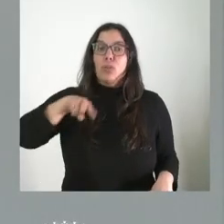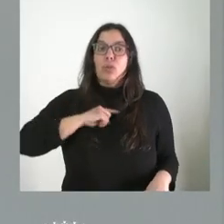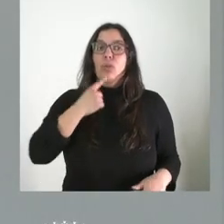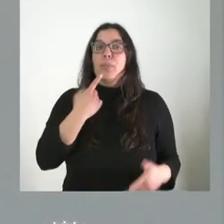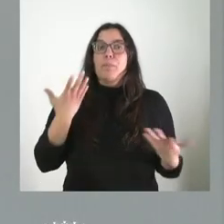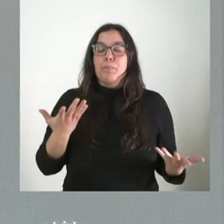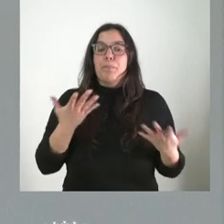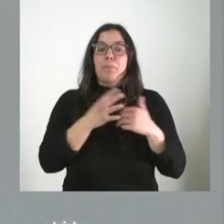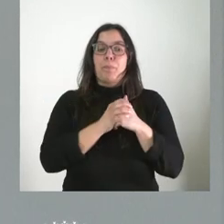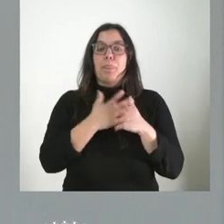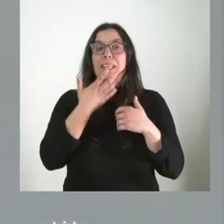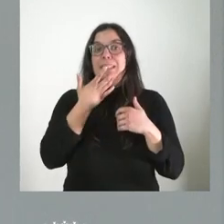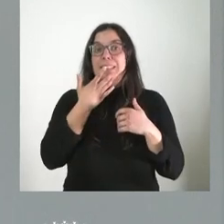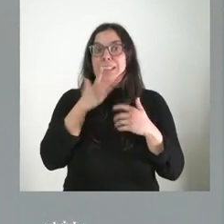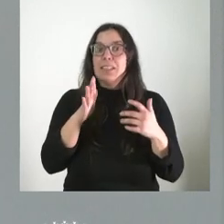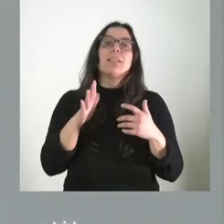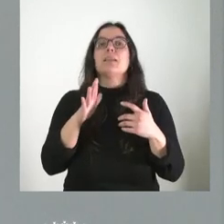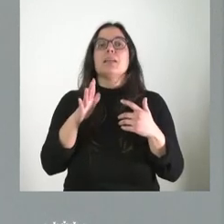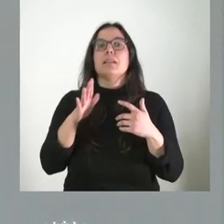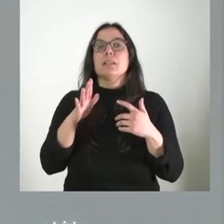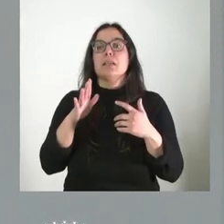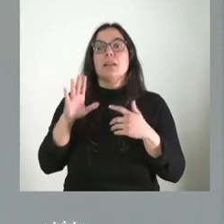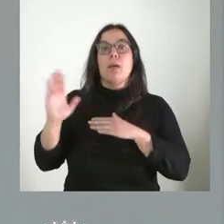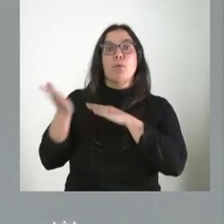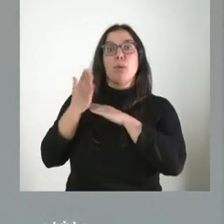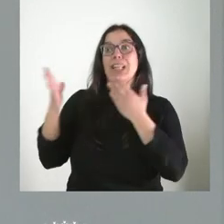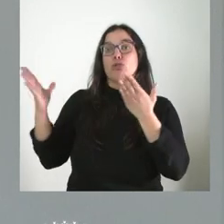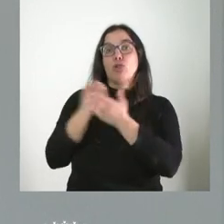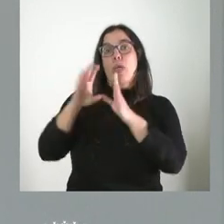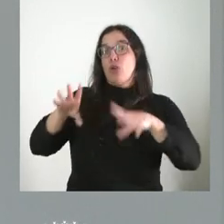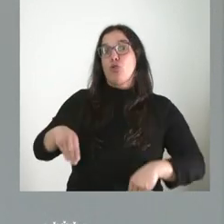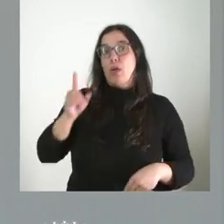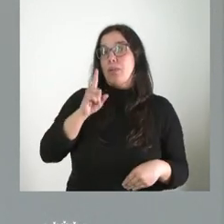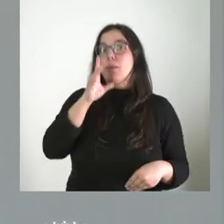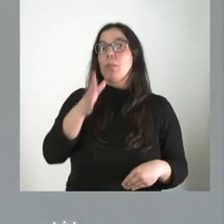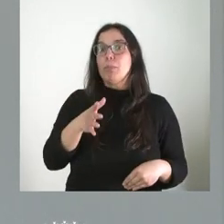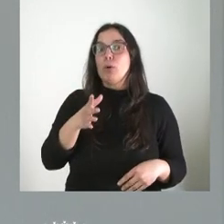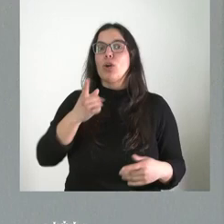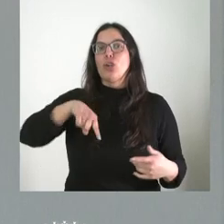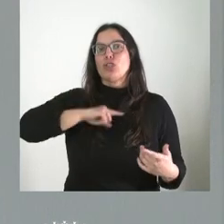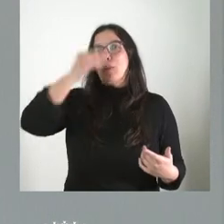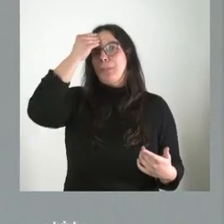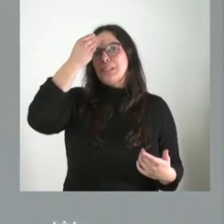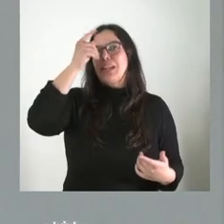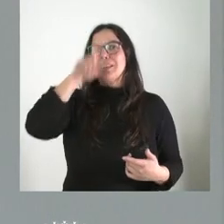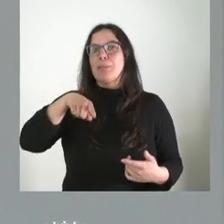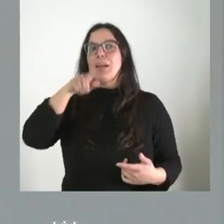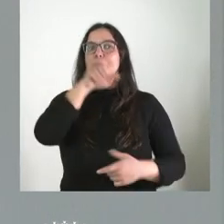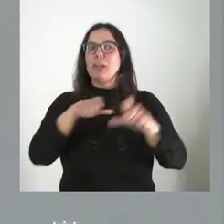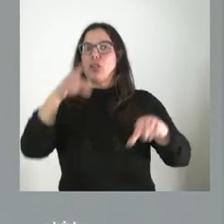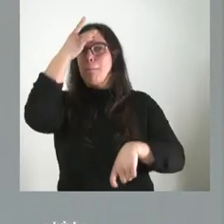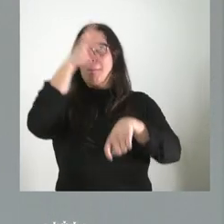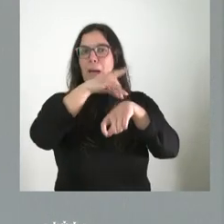es que si no las aceptamos en su totalidad es porque también nosotros tenemos que pensar en el interés del paciente y